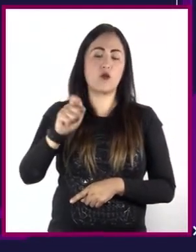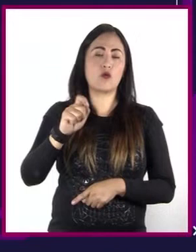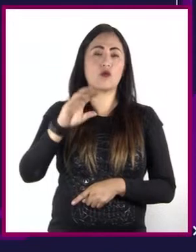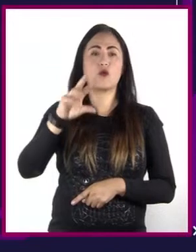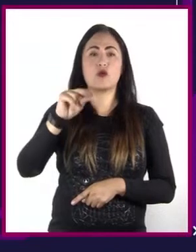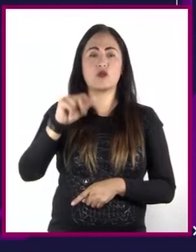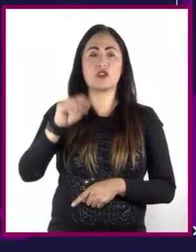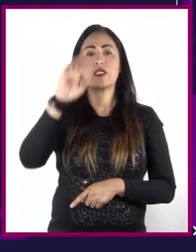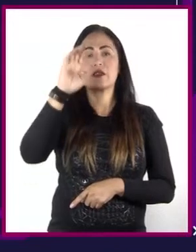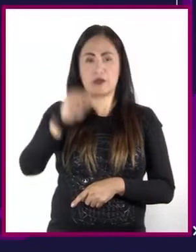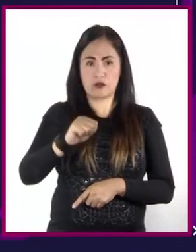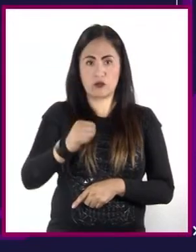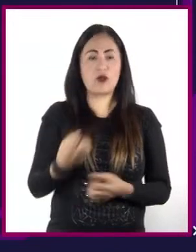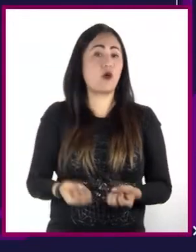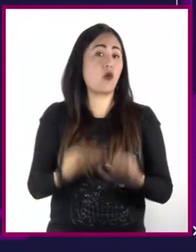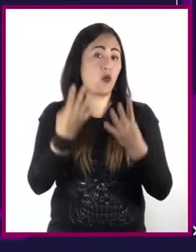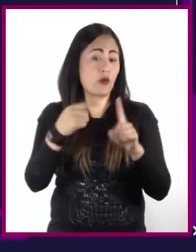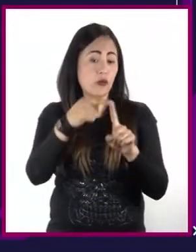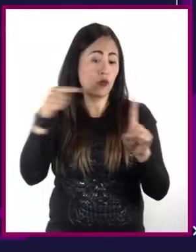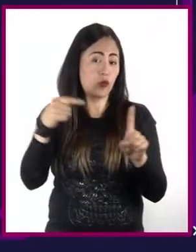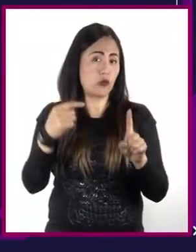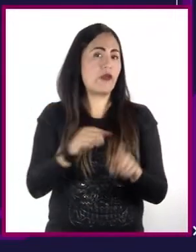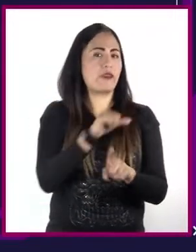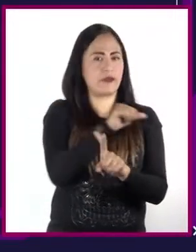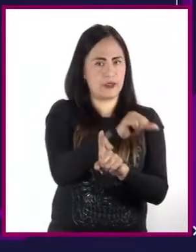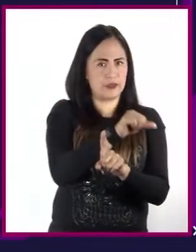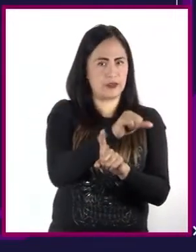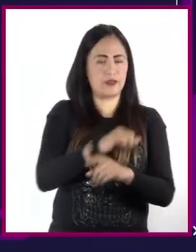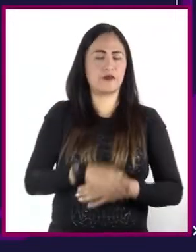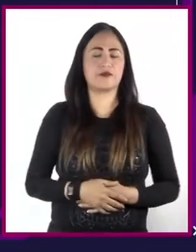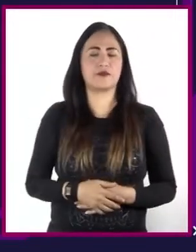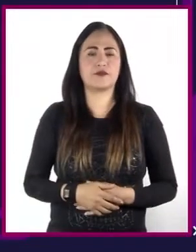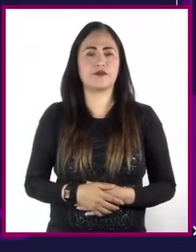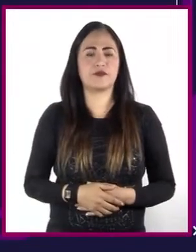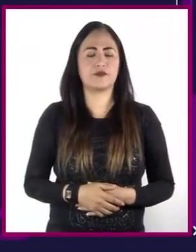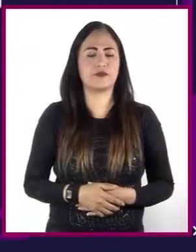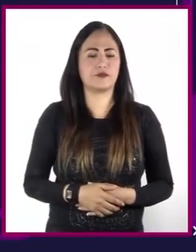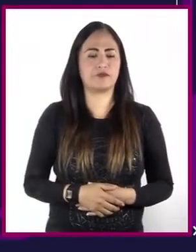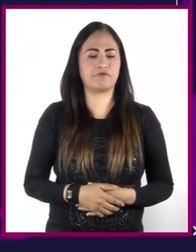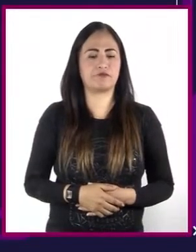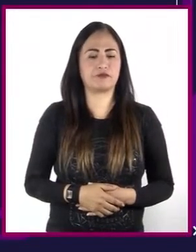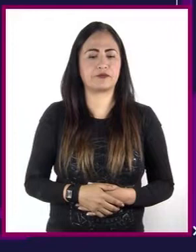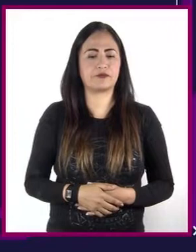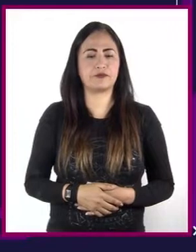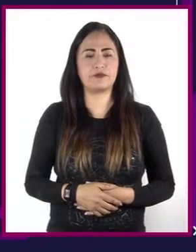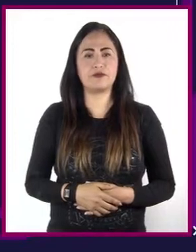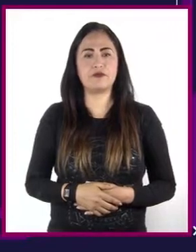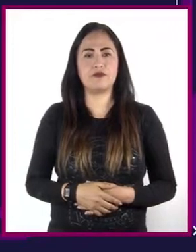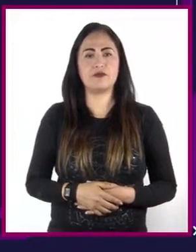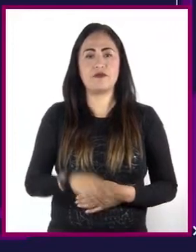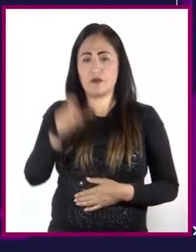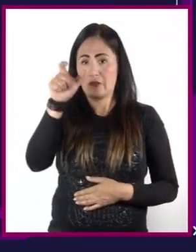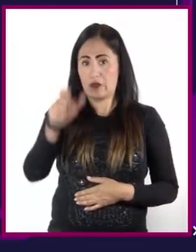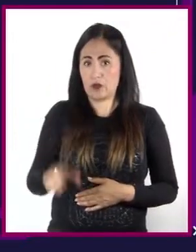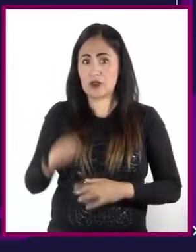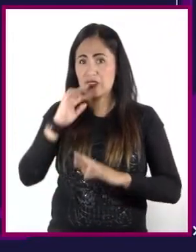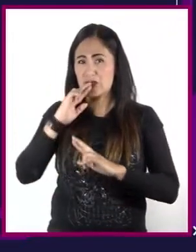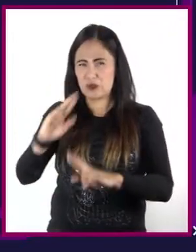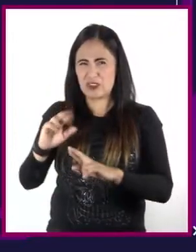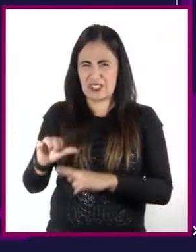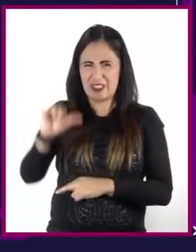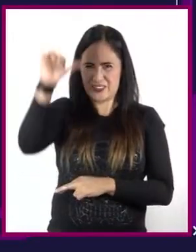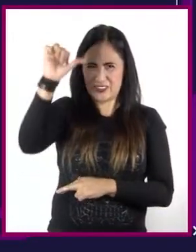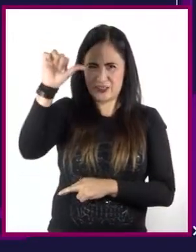cantidad de alumnos encuestados, que es 16. Ahora, la media aritmética es igual a la suma de los productos de las